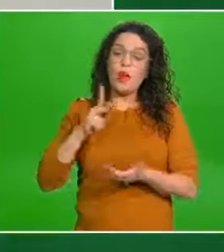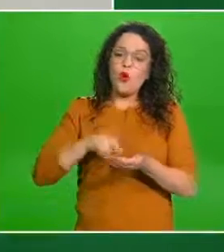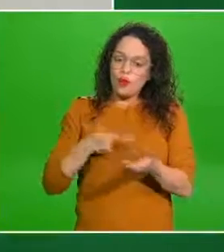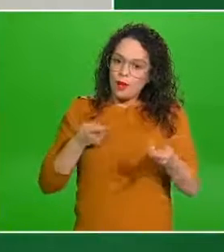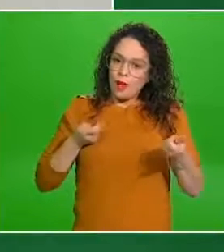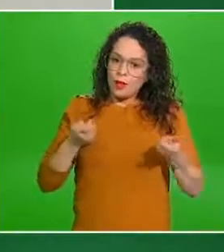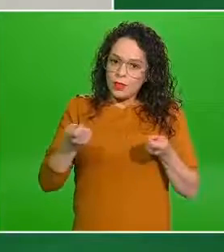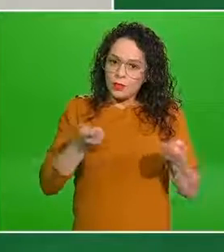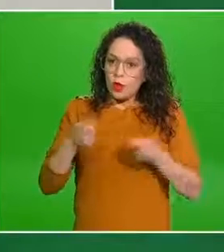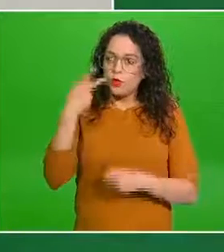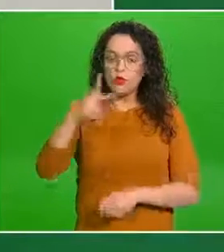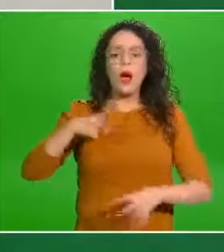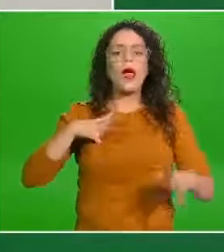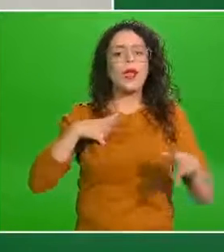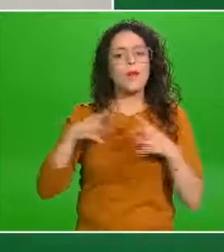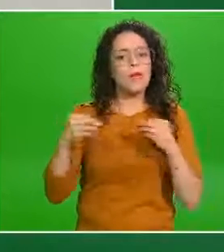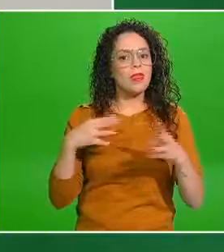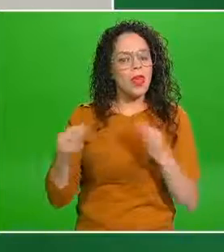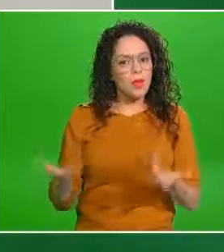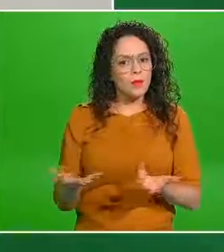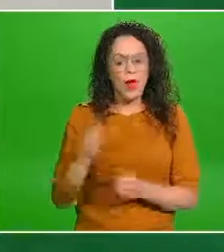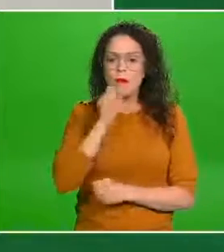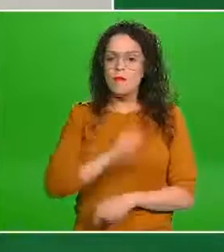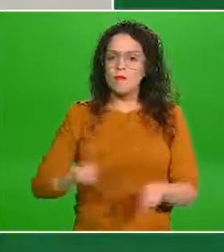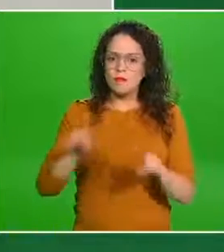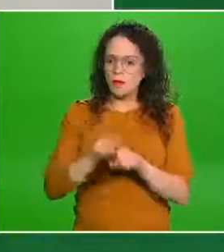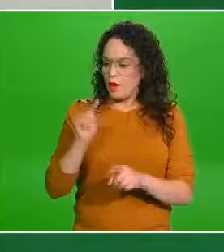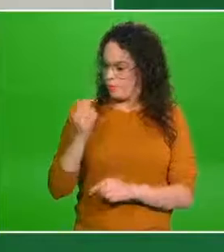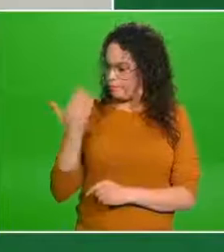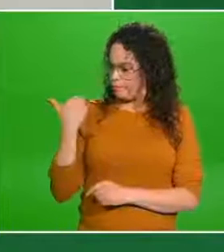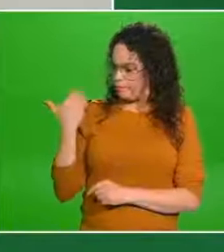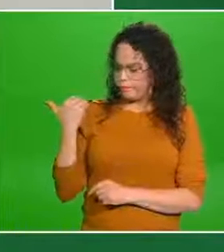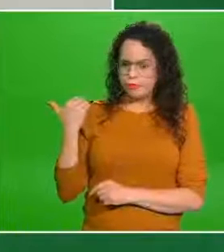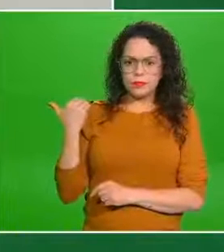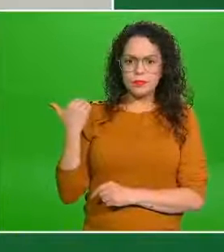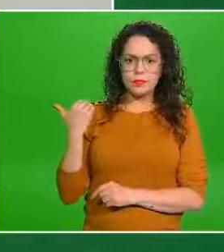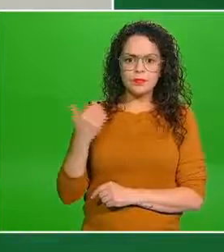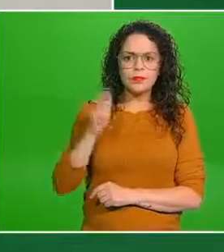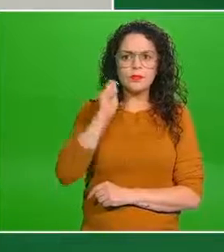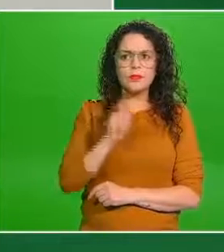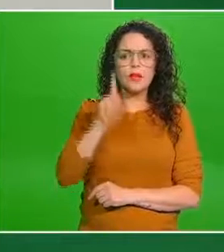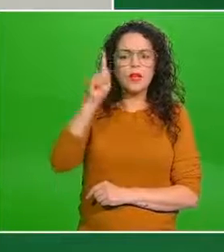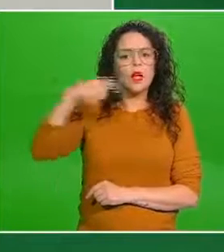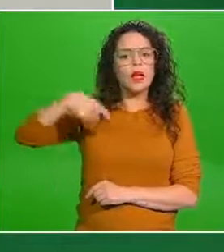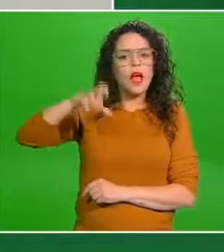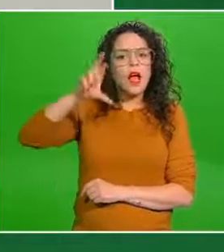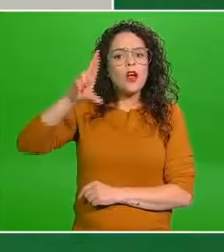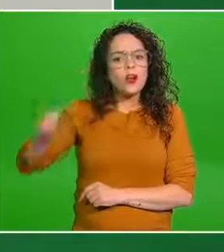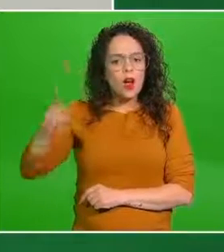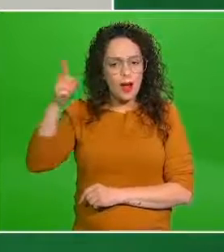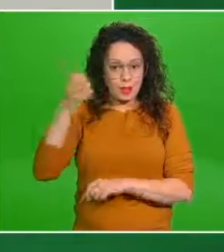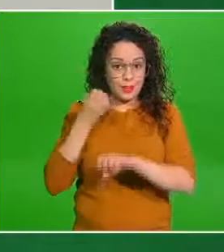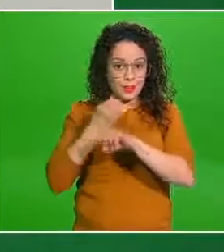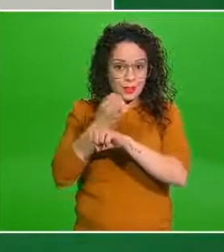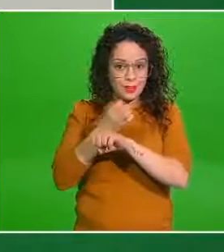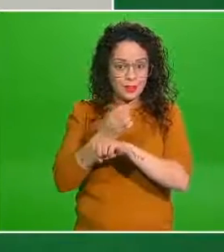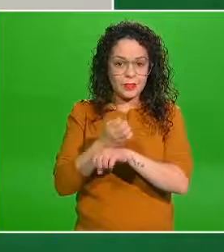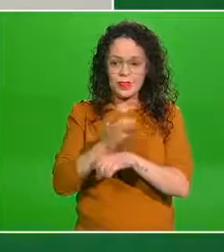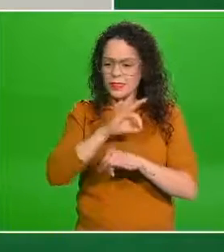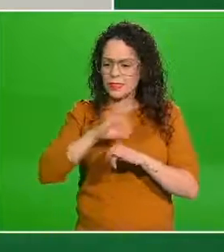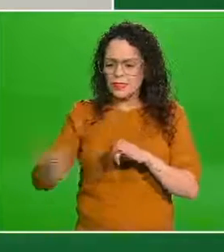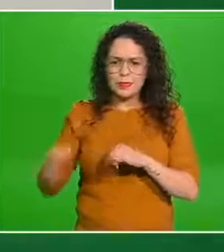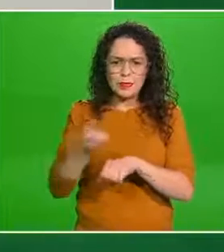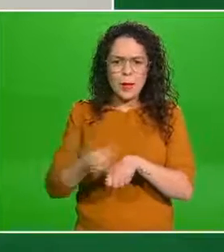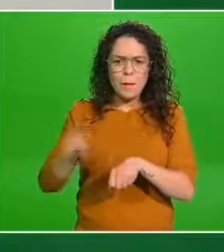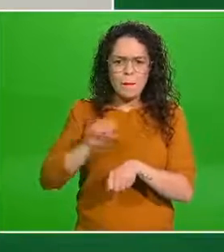su epidemia. Llamábamos también hace poco, y de hecho es la situación actual del estado de Quintana Roo, en donde en las últimas semanas